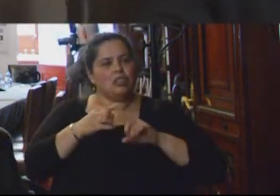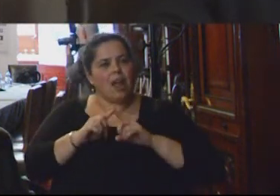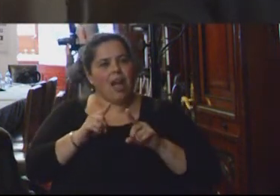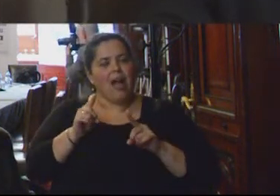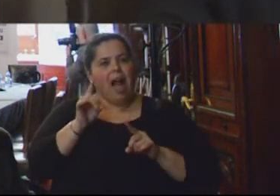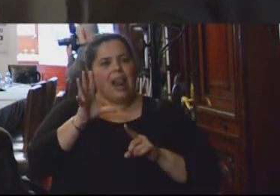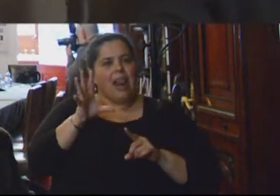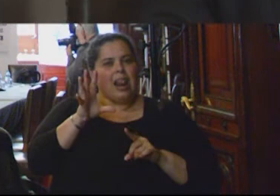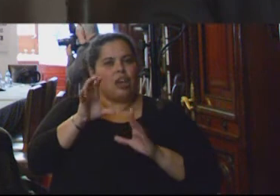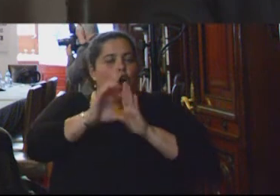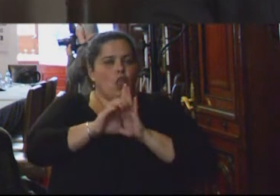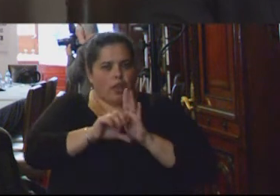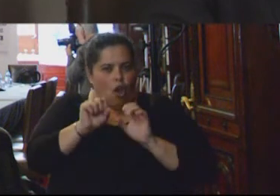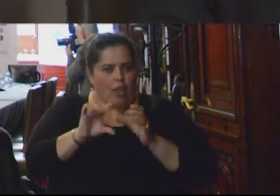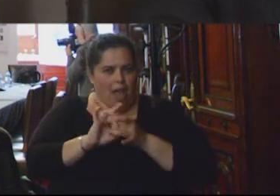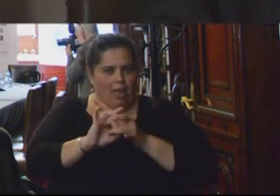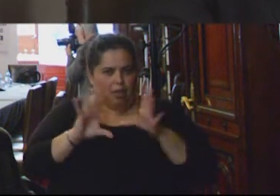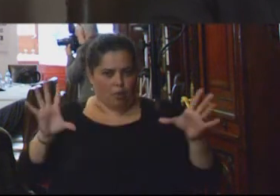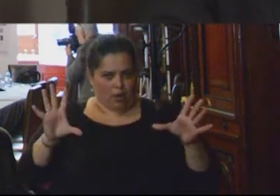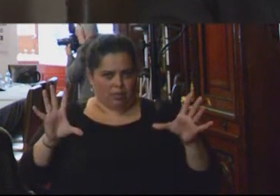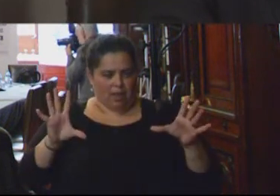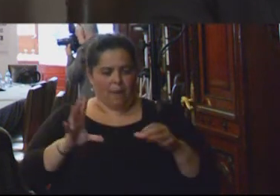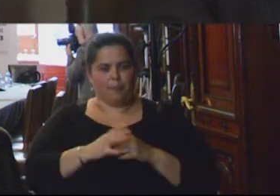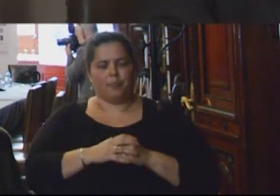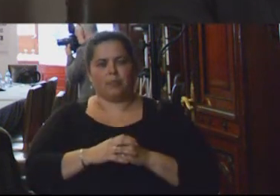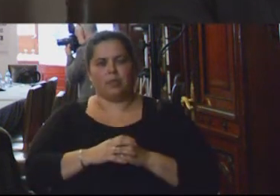armada para vivir una ficción democrática.